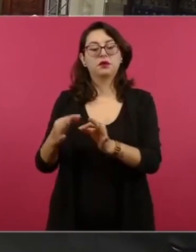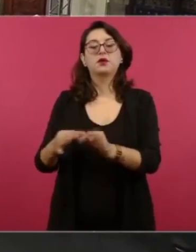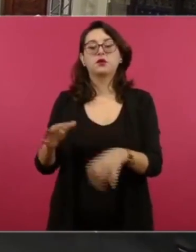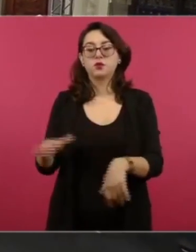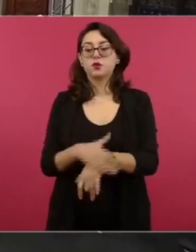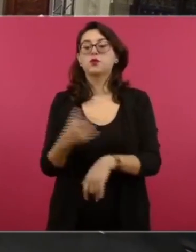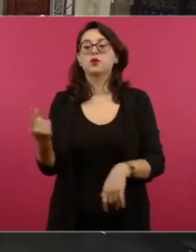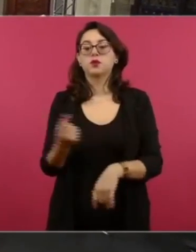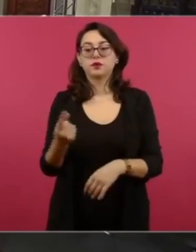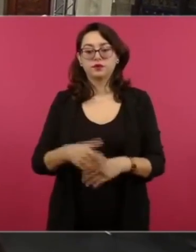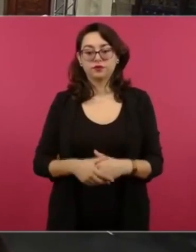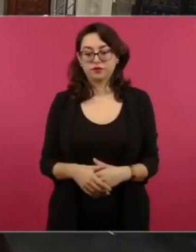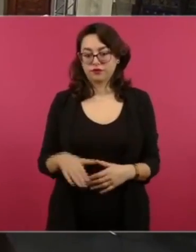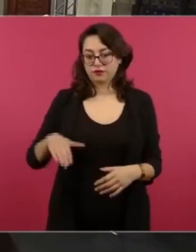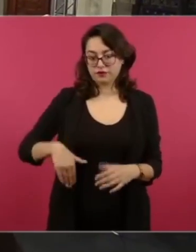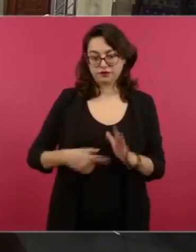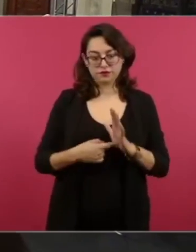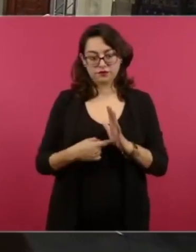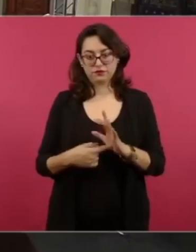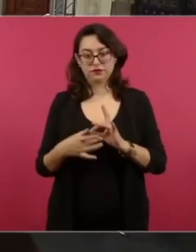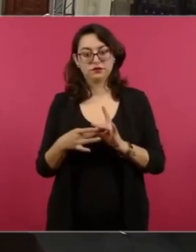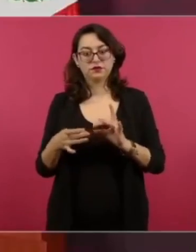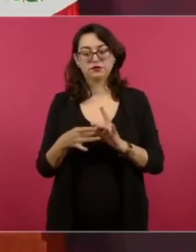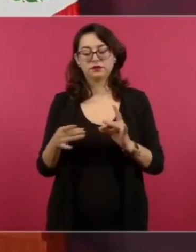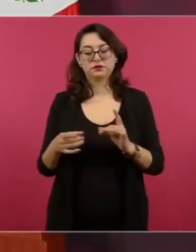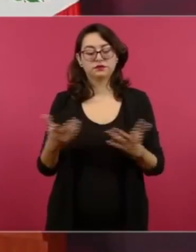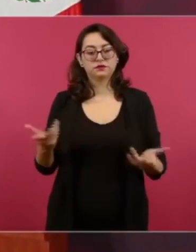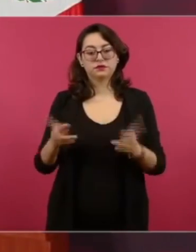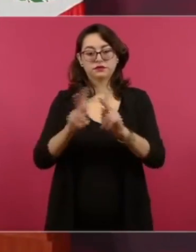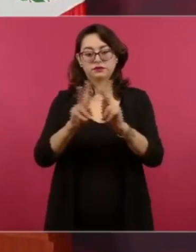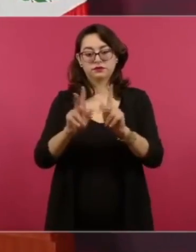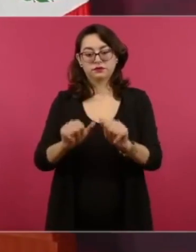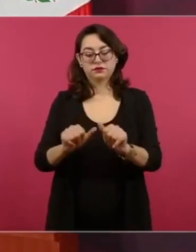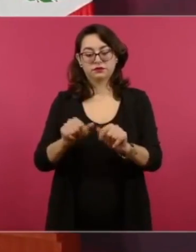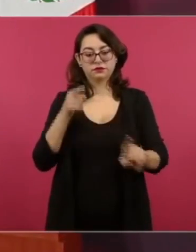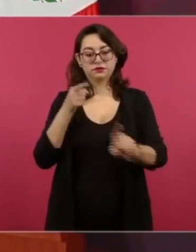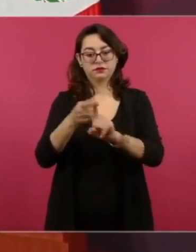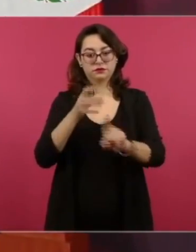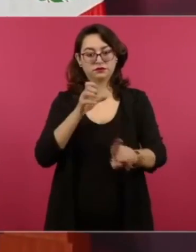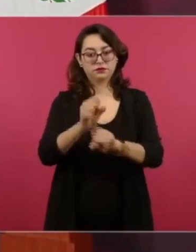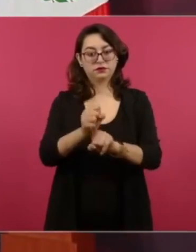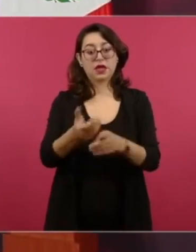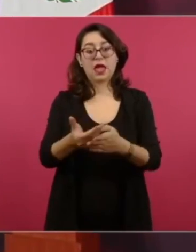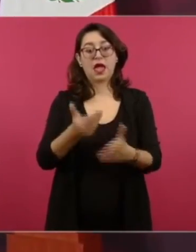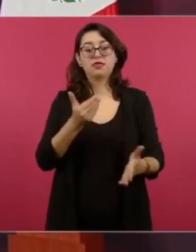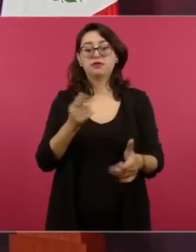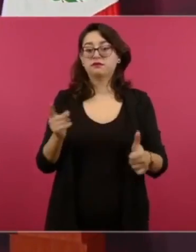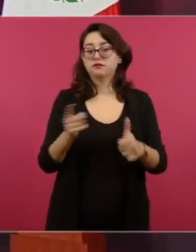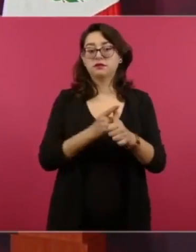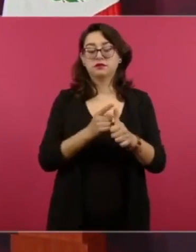Porque la paz es producto de la justicia. Si la gente tiene